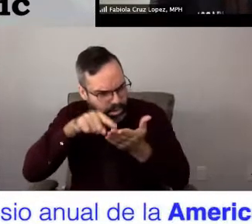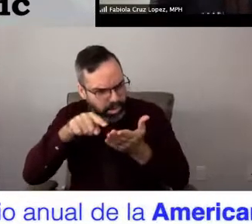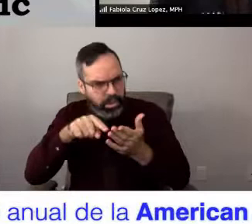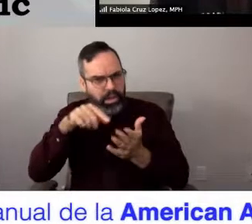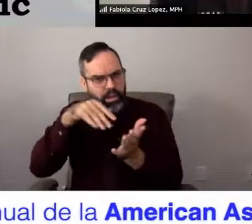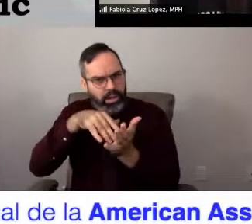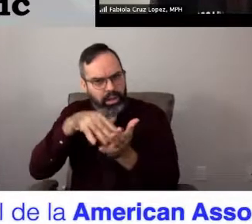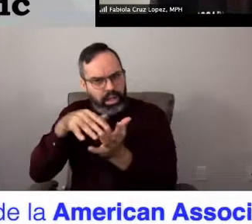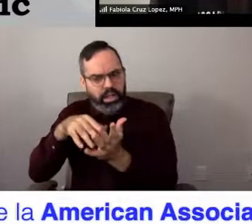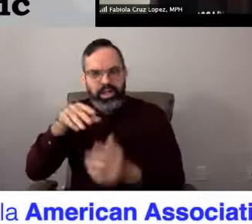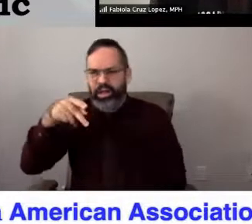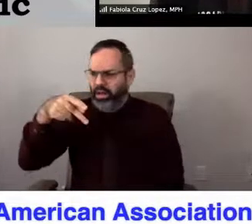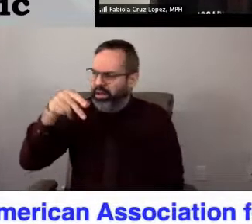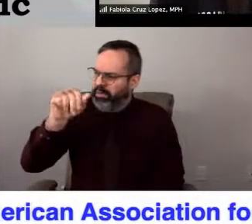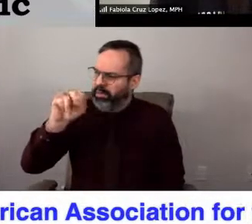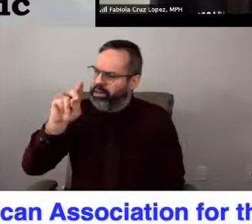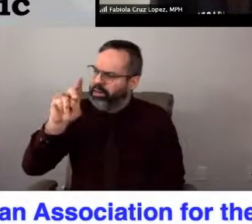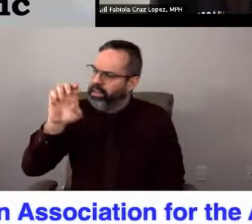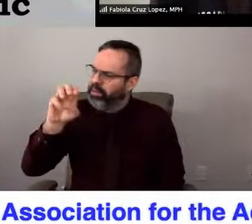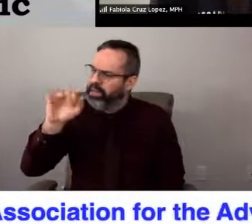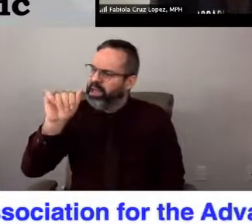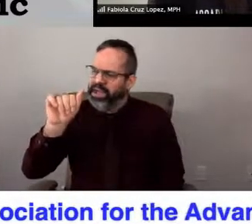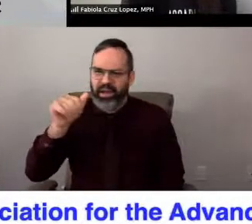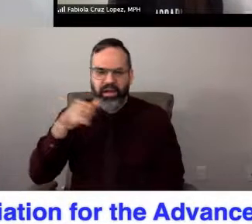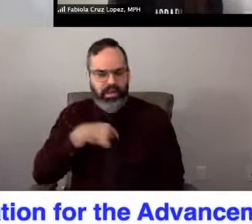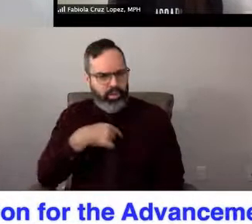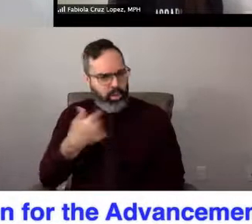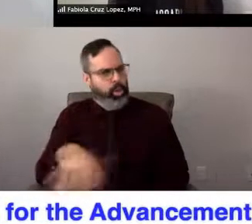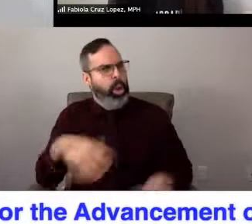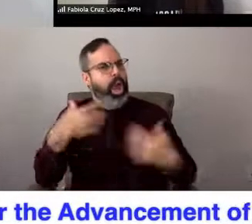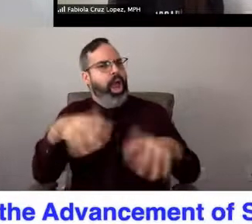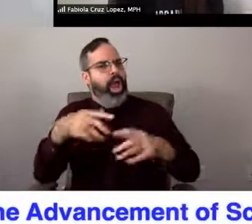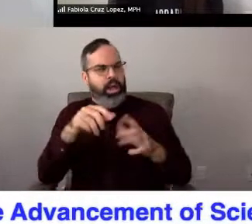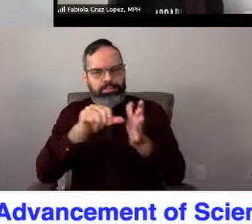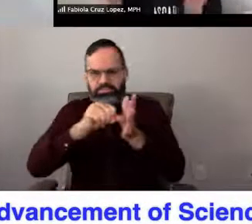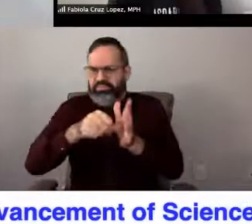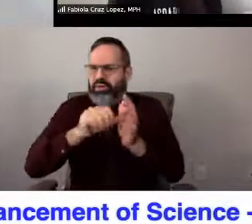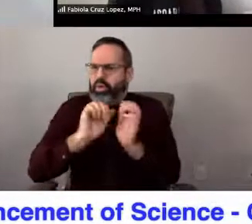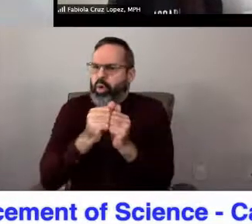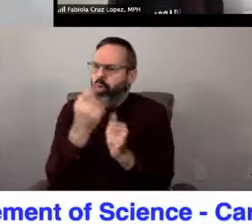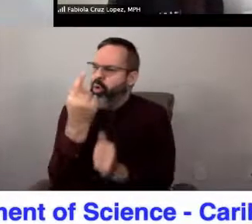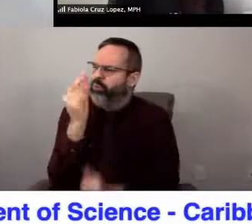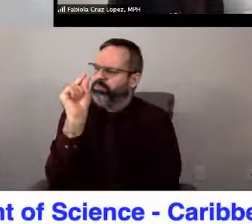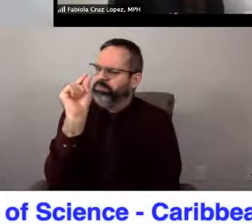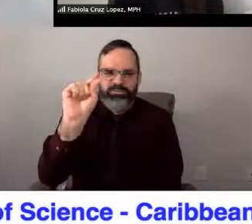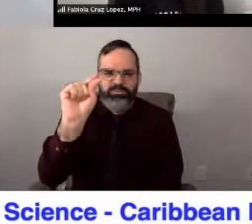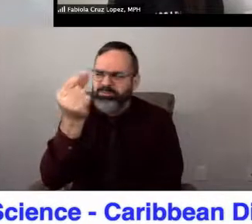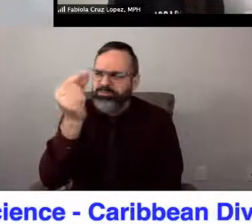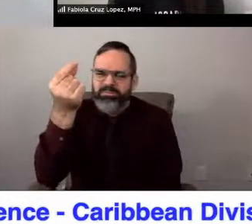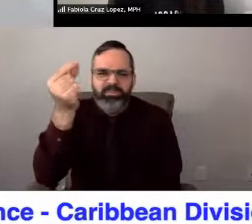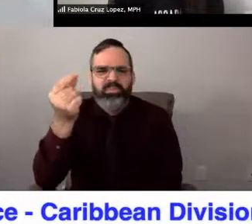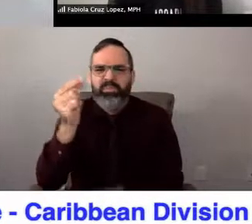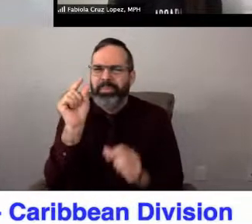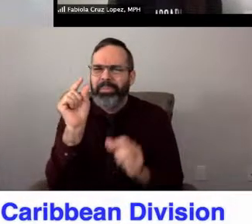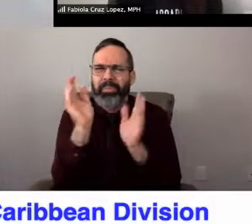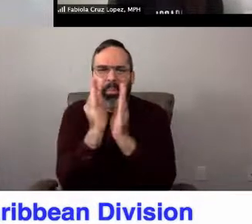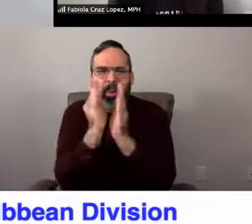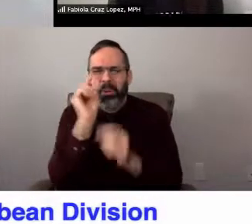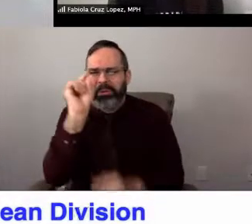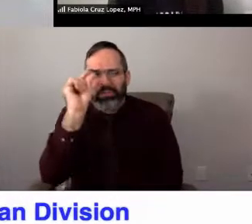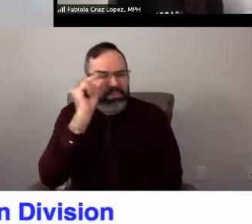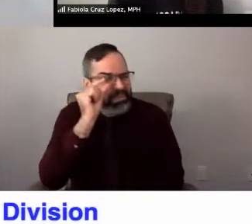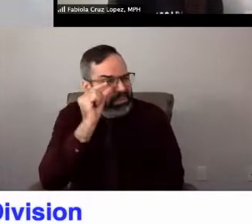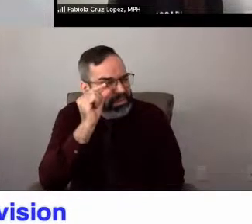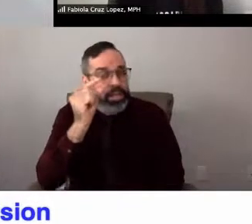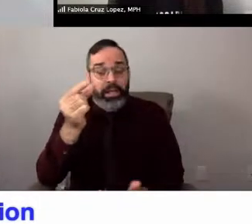como una partícula viral puede causar estas pandemias que leíamos en libros, y nos ha tocado a nosotros